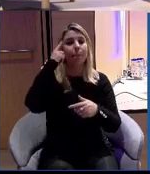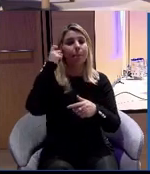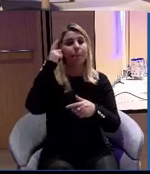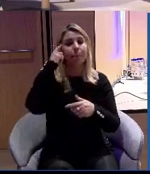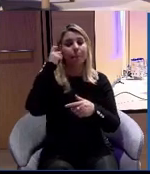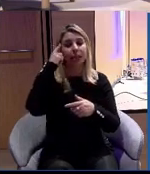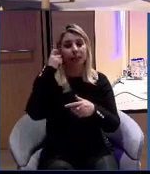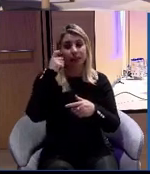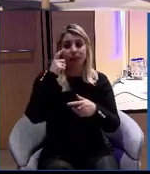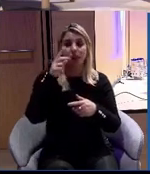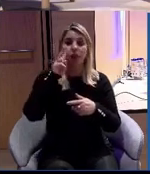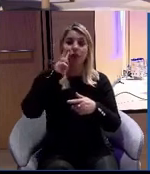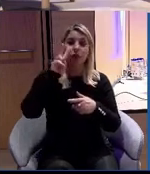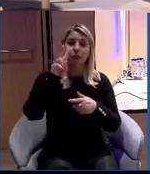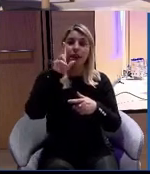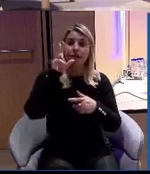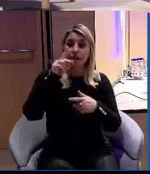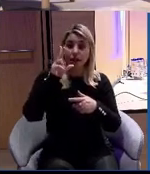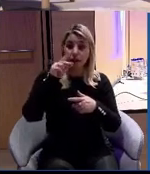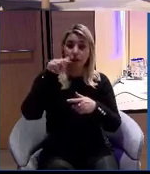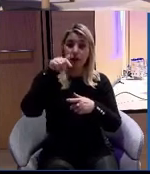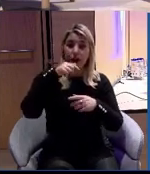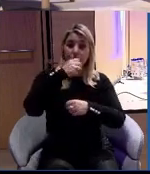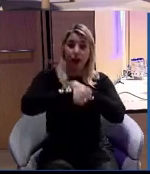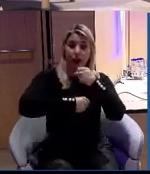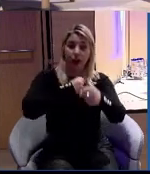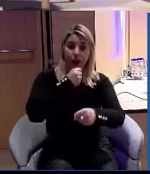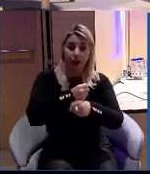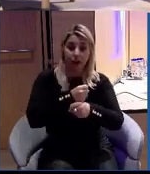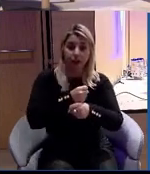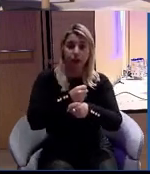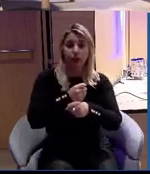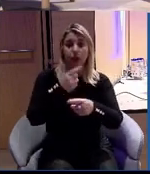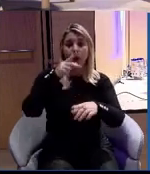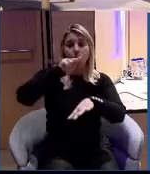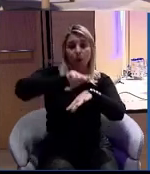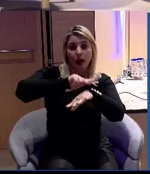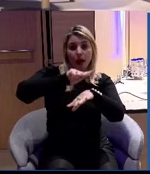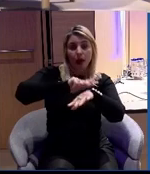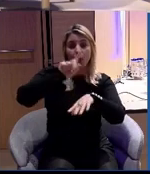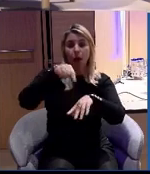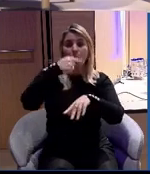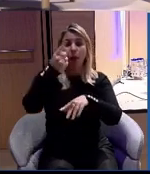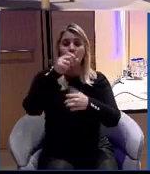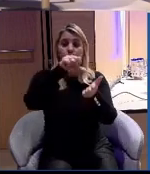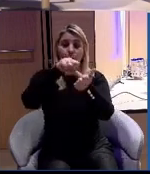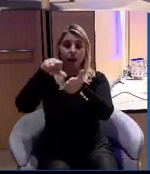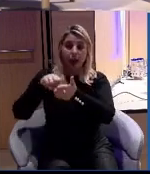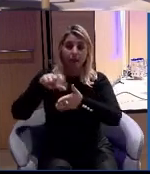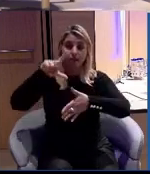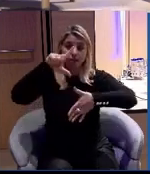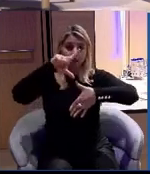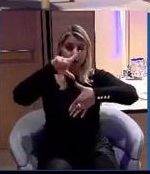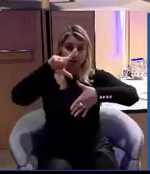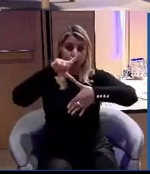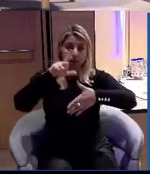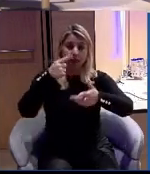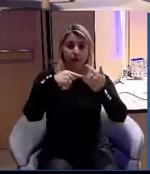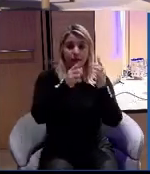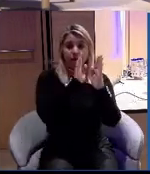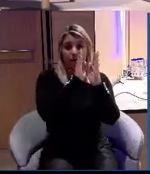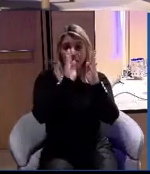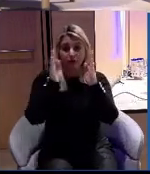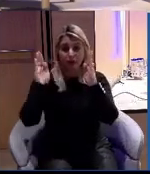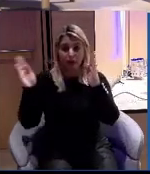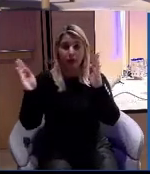tuvimos en el 2021 fue el año donde meta en Paraguay y otros países de América Latina disponibiliza la biblioteca de